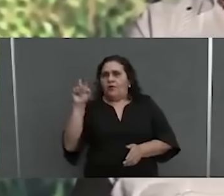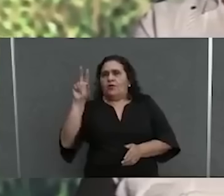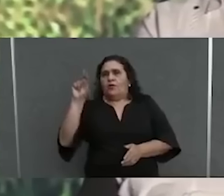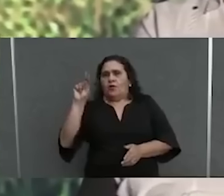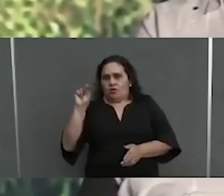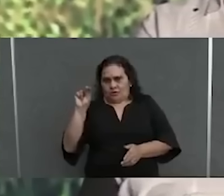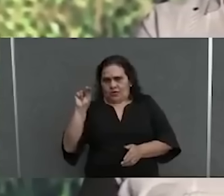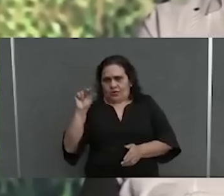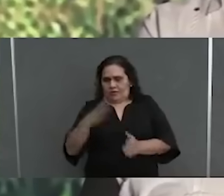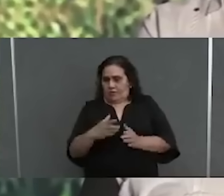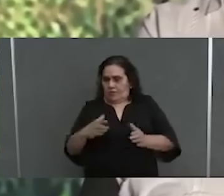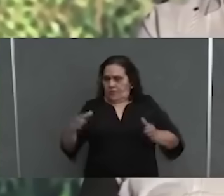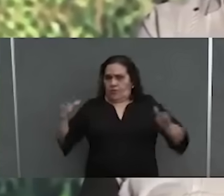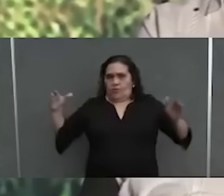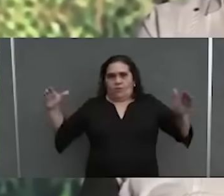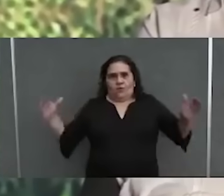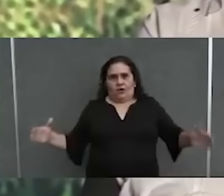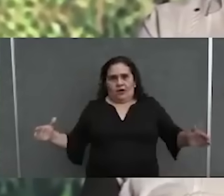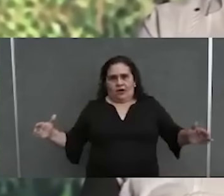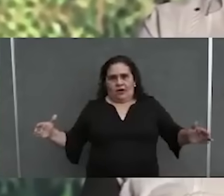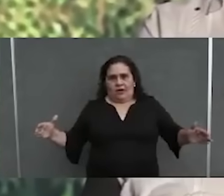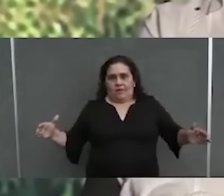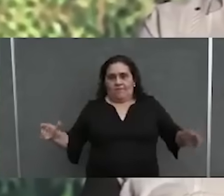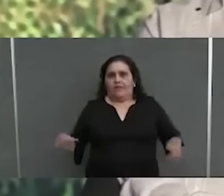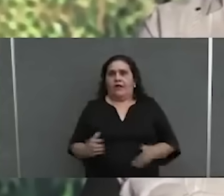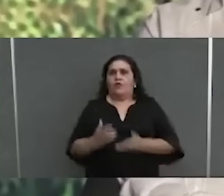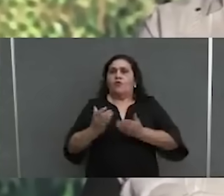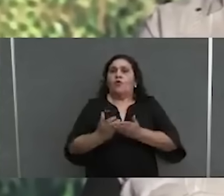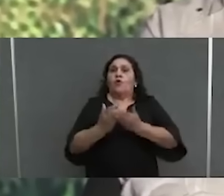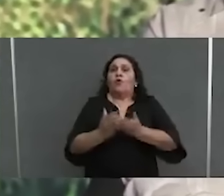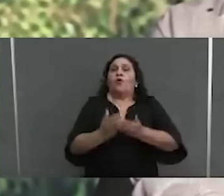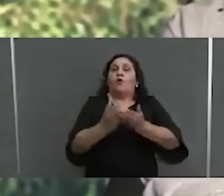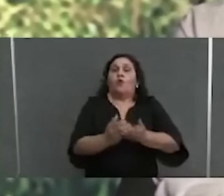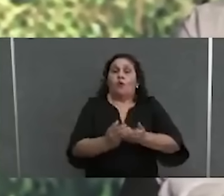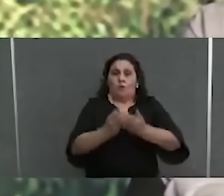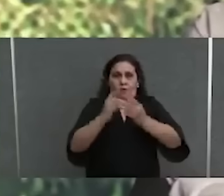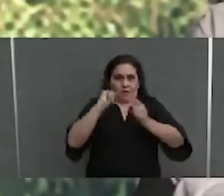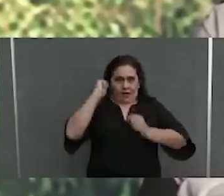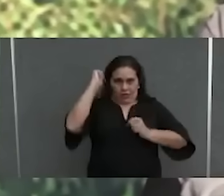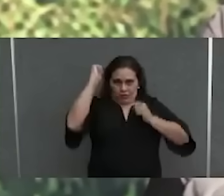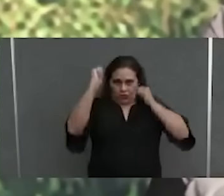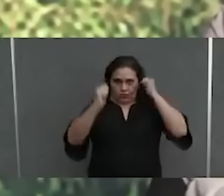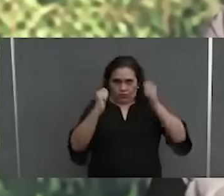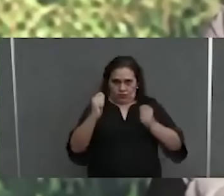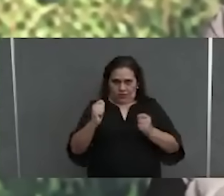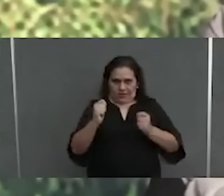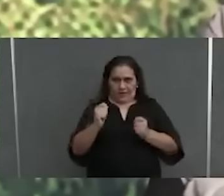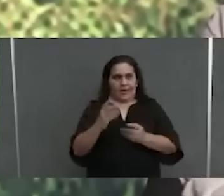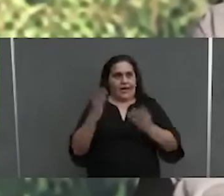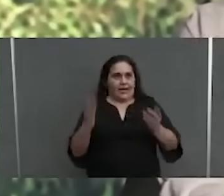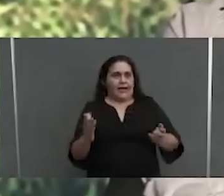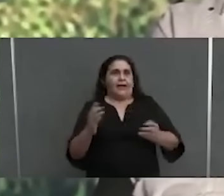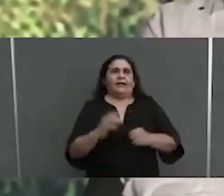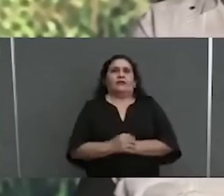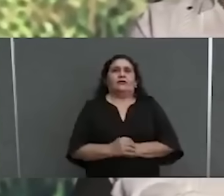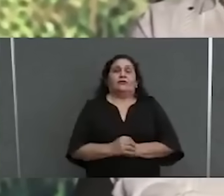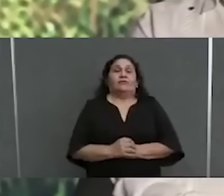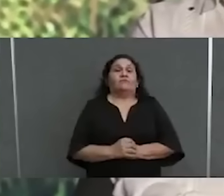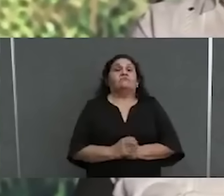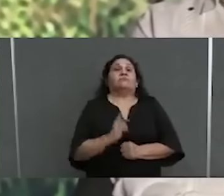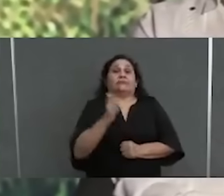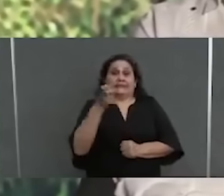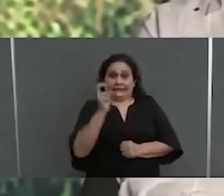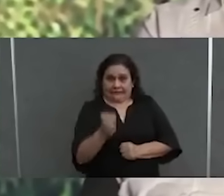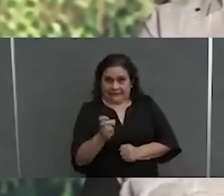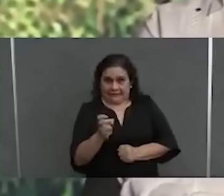no utilizan la profundidad como los barcos de carga, sino que los barcos de crucero utilizan el ancho. Y bueno, para esto